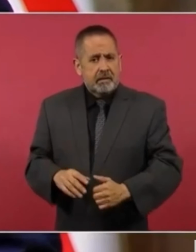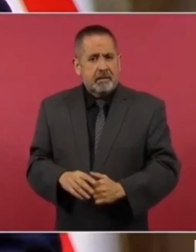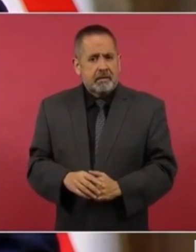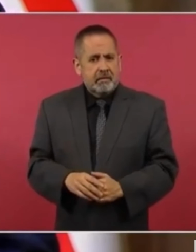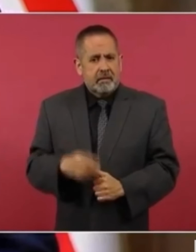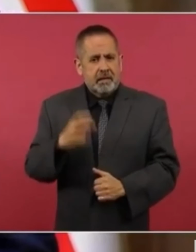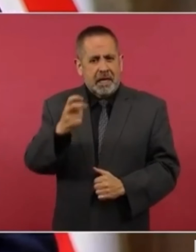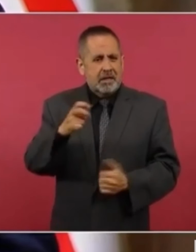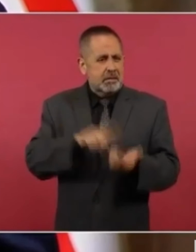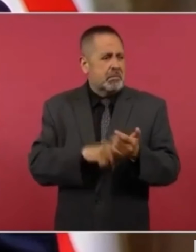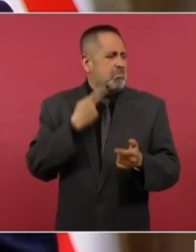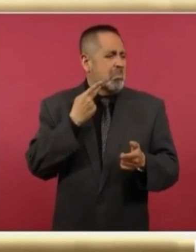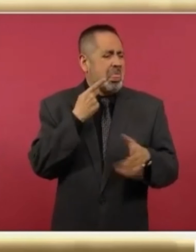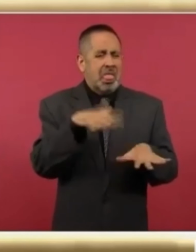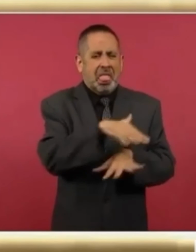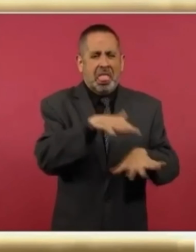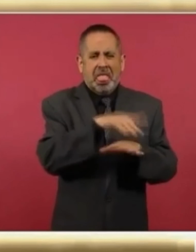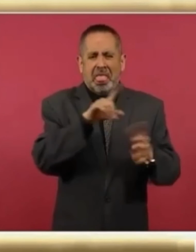Eso es politiquería.